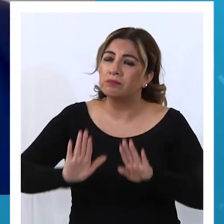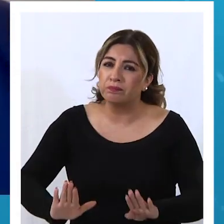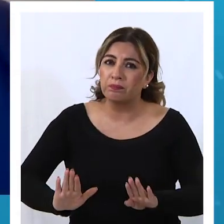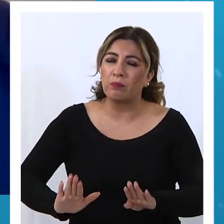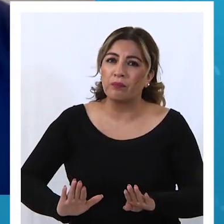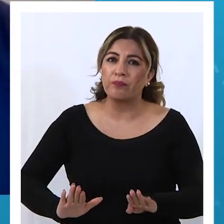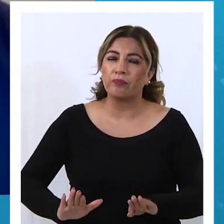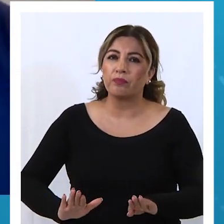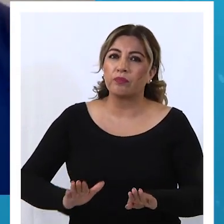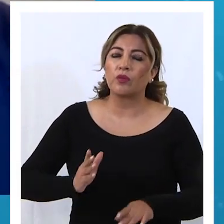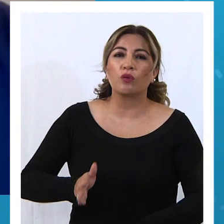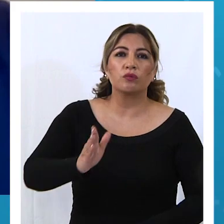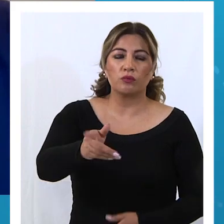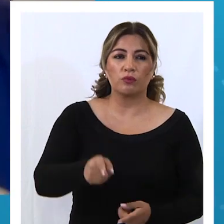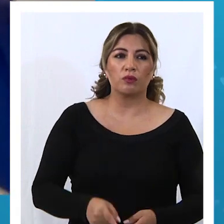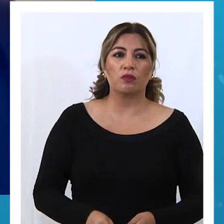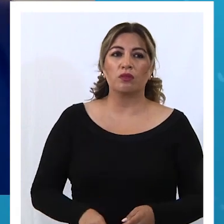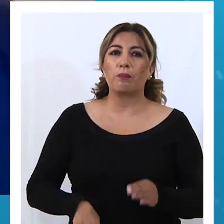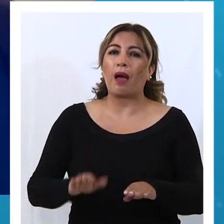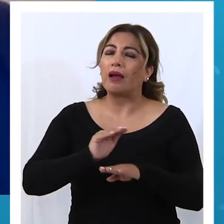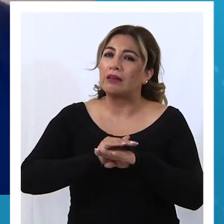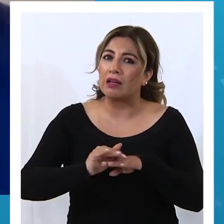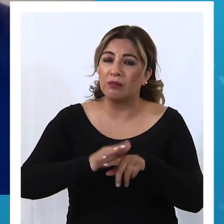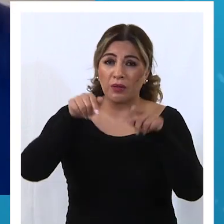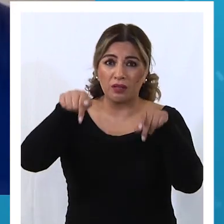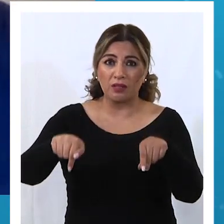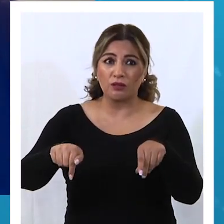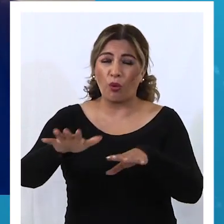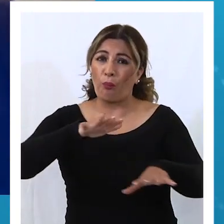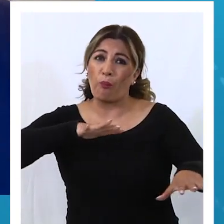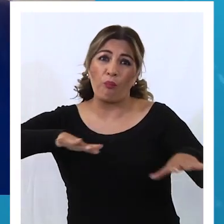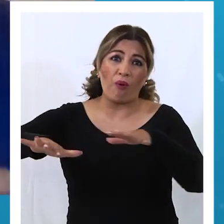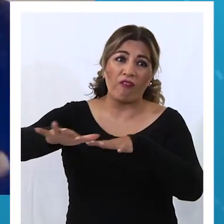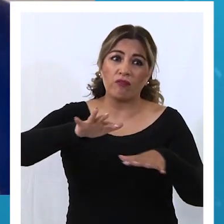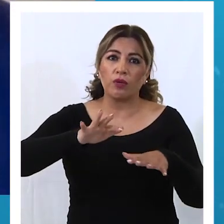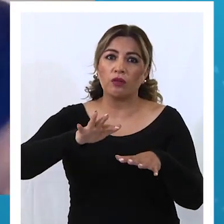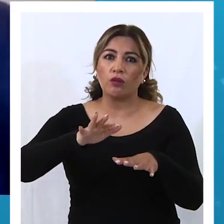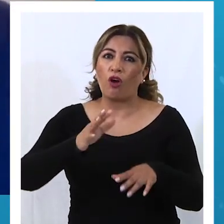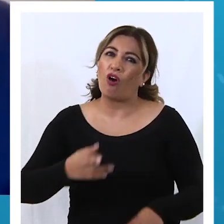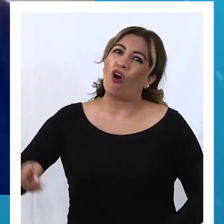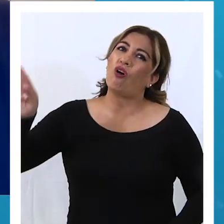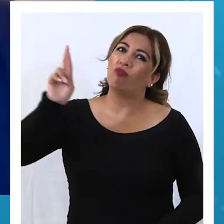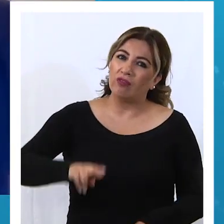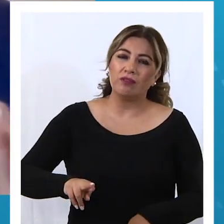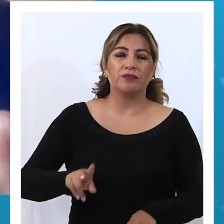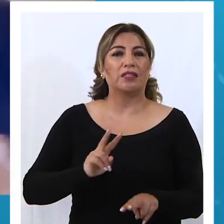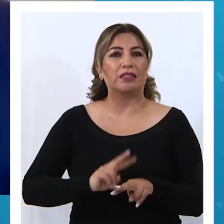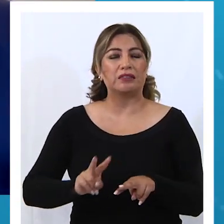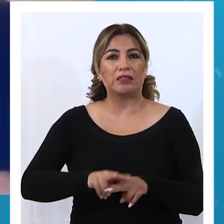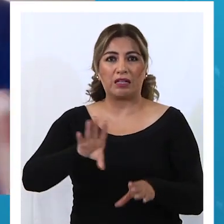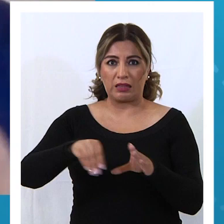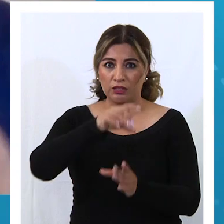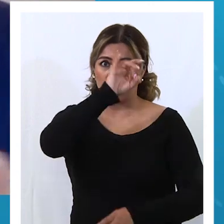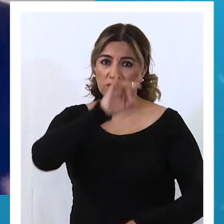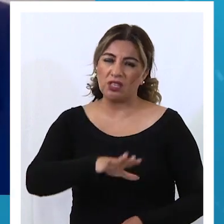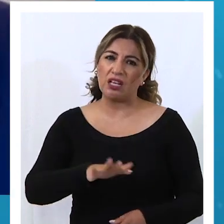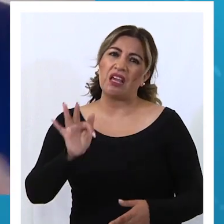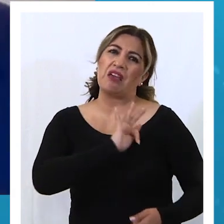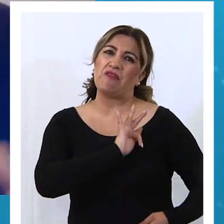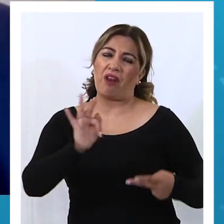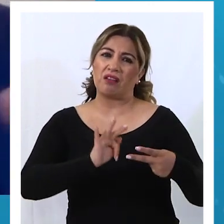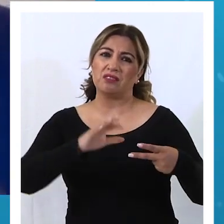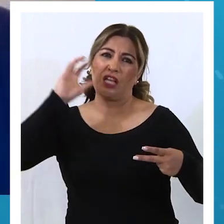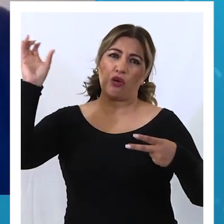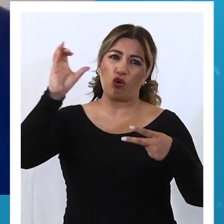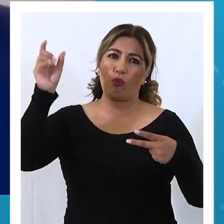mantenerse con mayor calma y que estos movimientos no se vuelvan a desatar como se han desatado en Chile, en Francia,